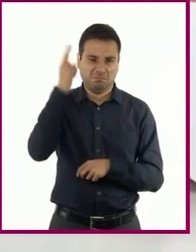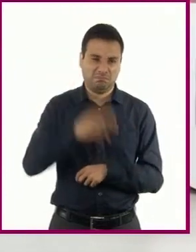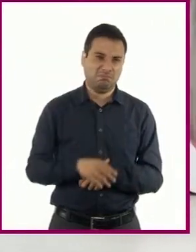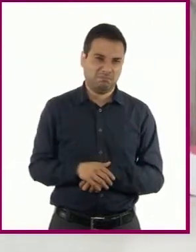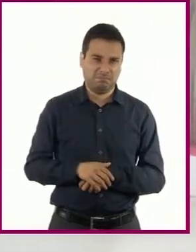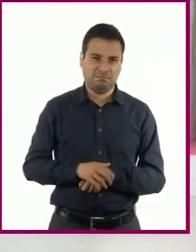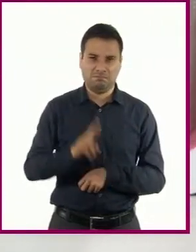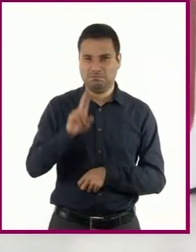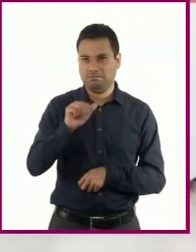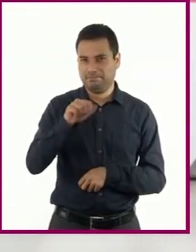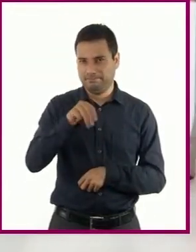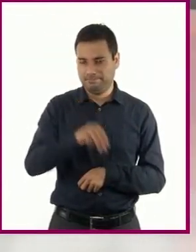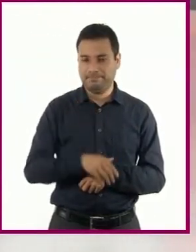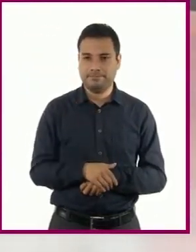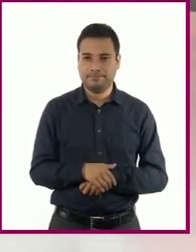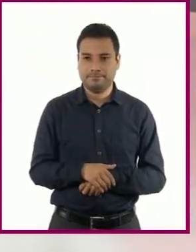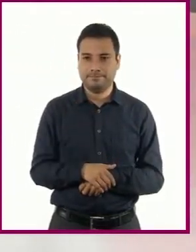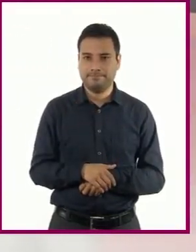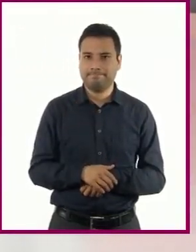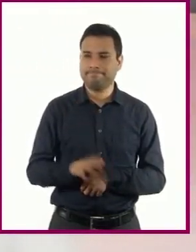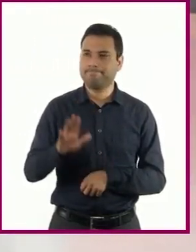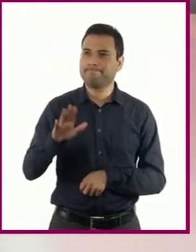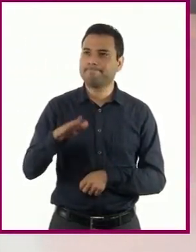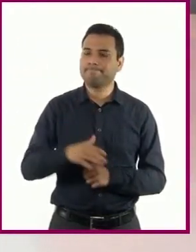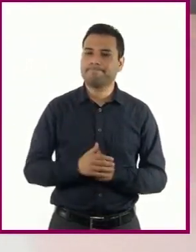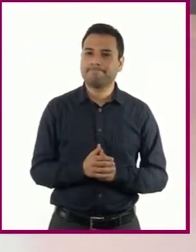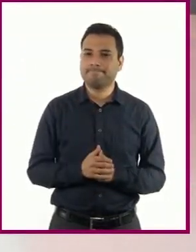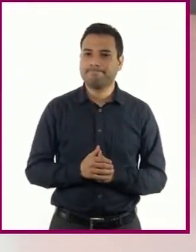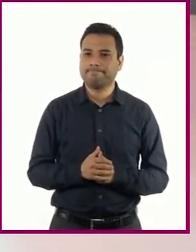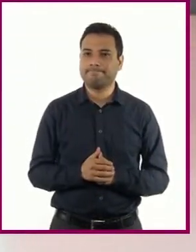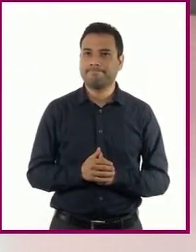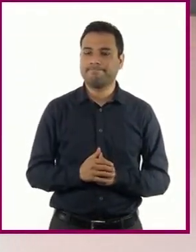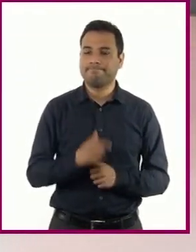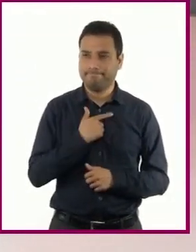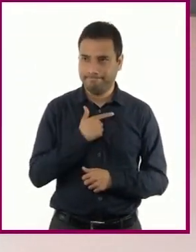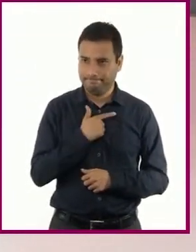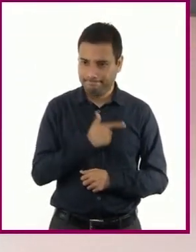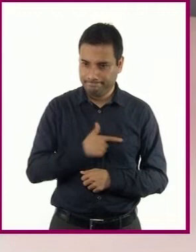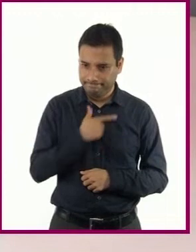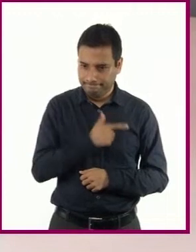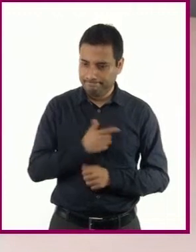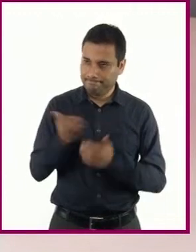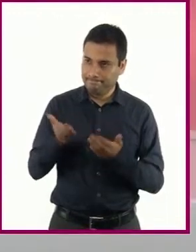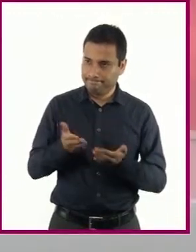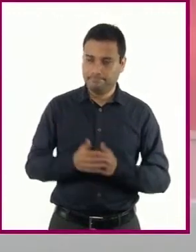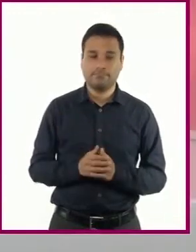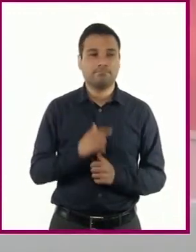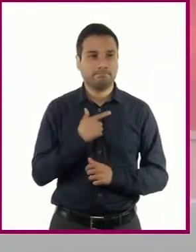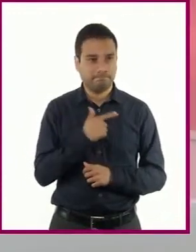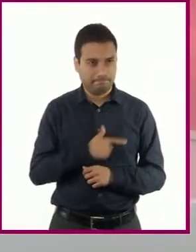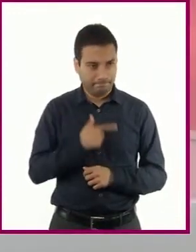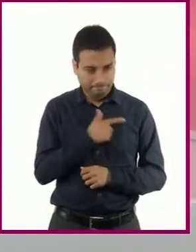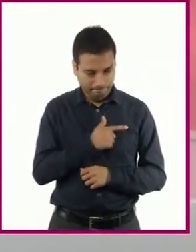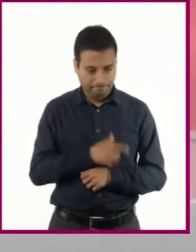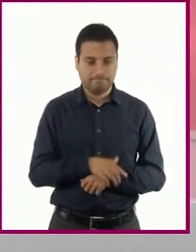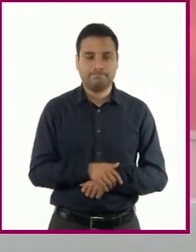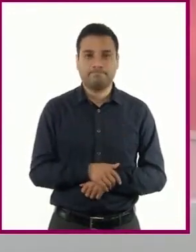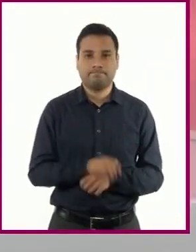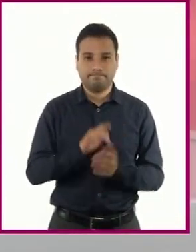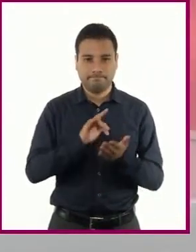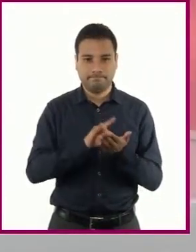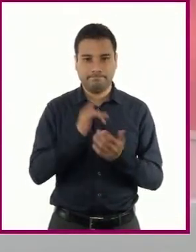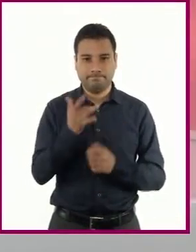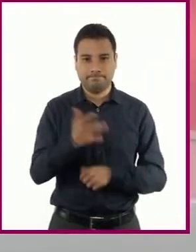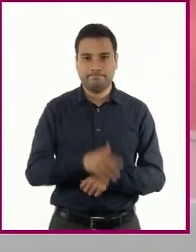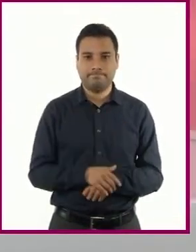Autónoma Metropolitana. Doctor Silvestre, es un gusto contar con su presencia. Es un placer estar con ustedes, Daniel. Muchas gracias.